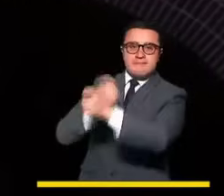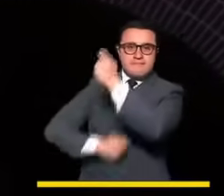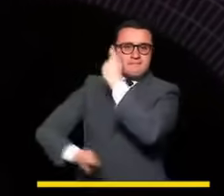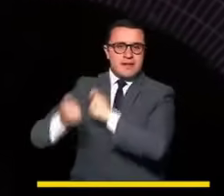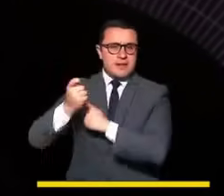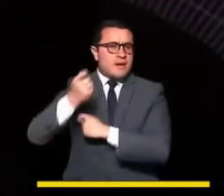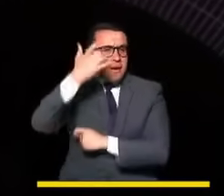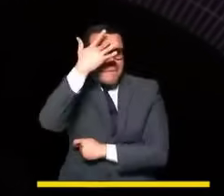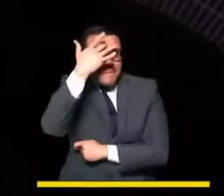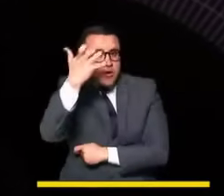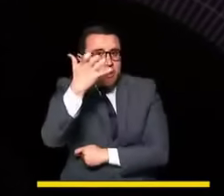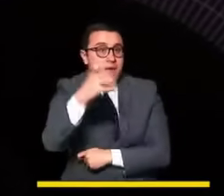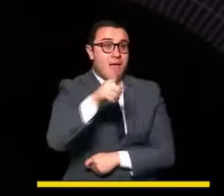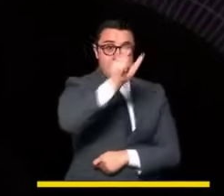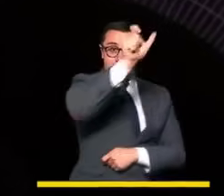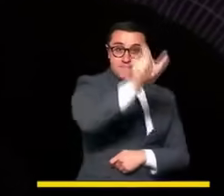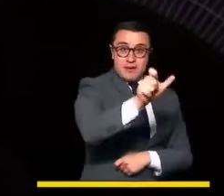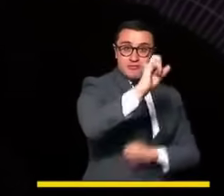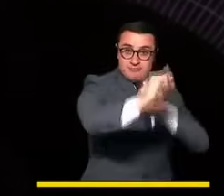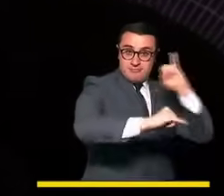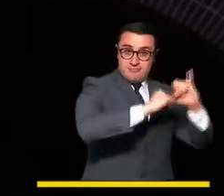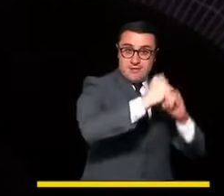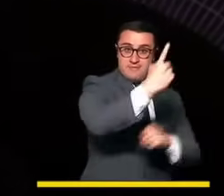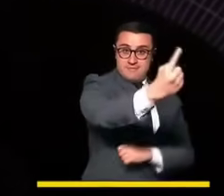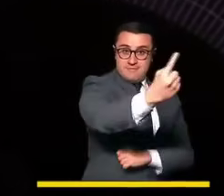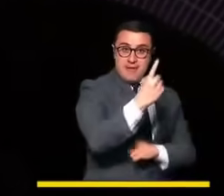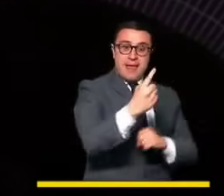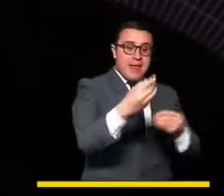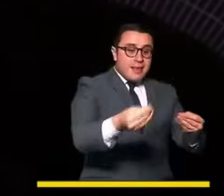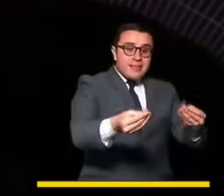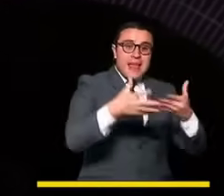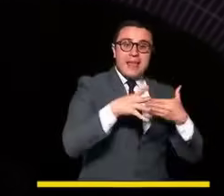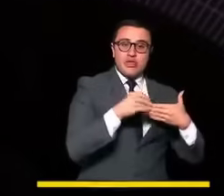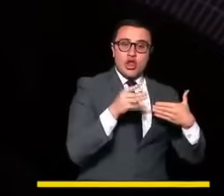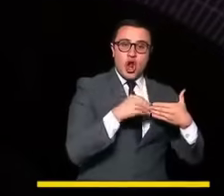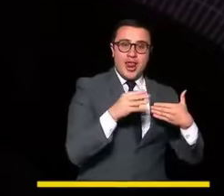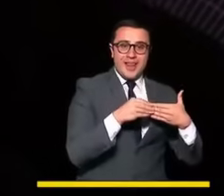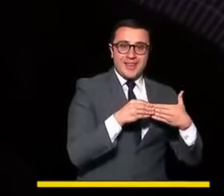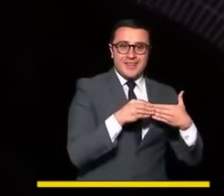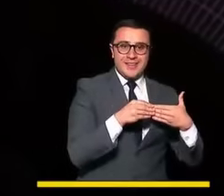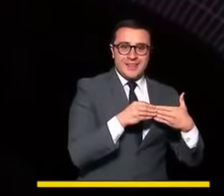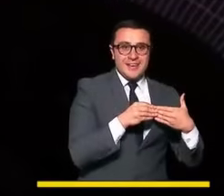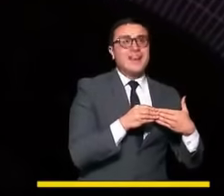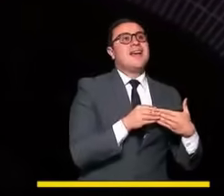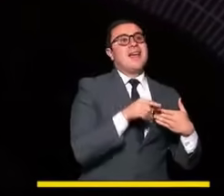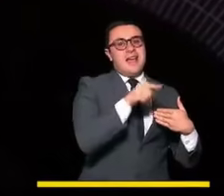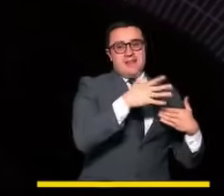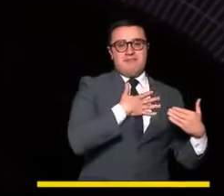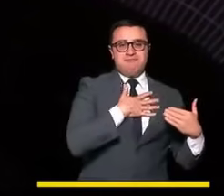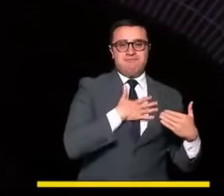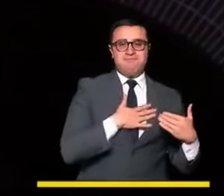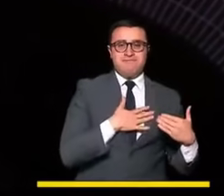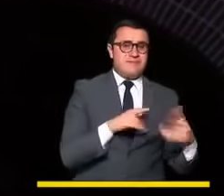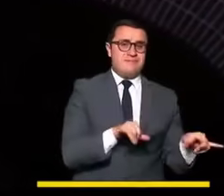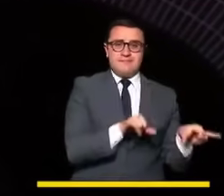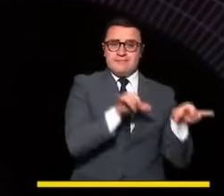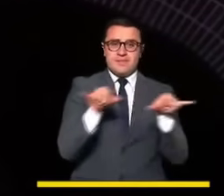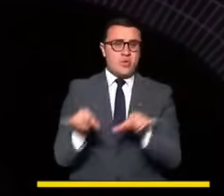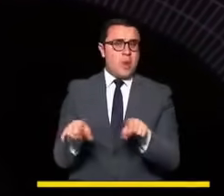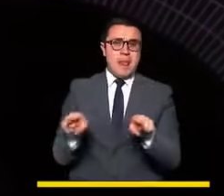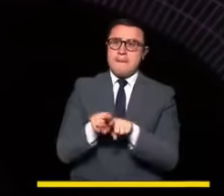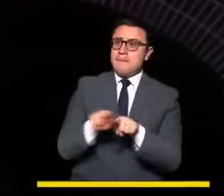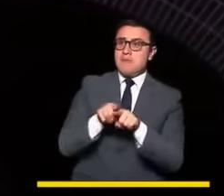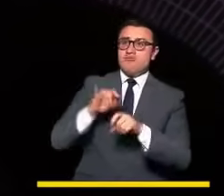dólares o la moneda extranjera. Al hacerlo, el efecto económico es el mismo de